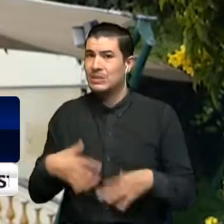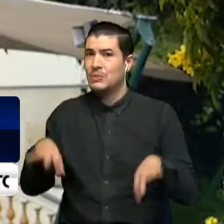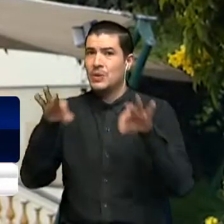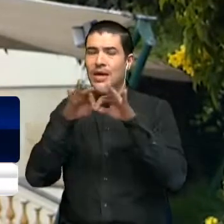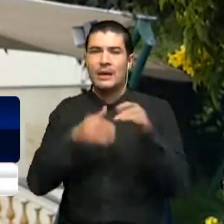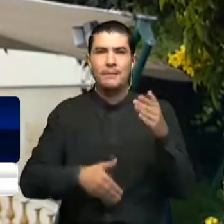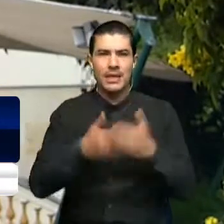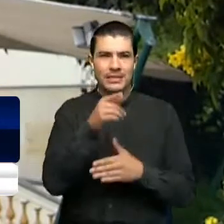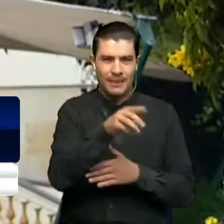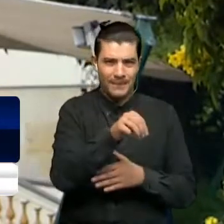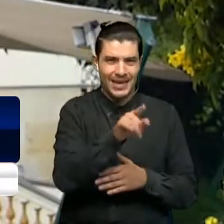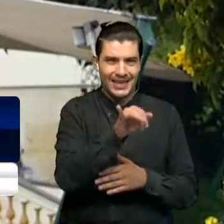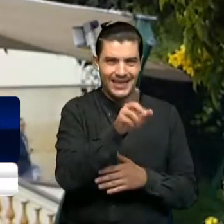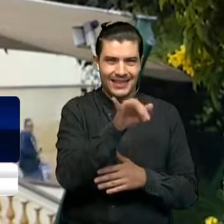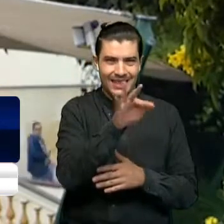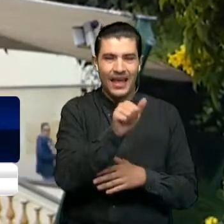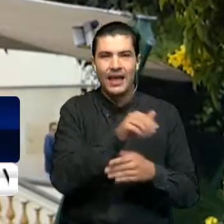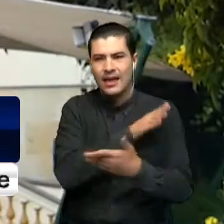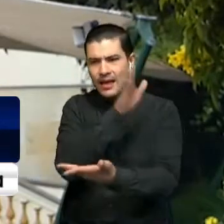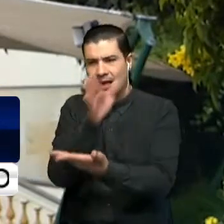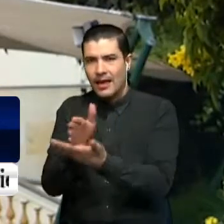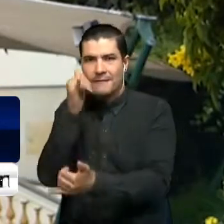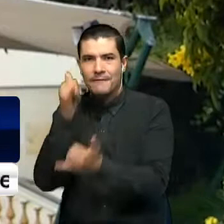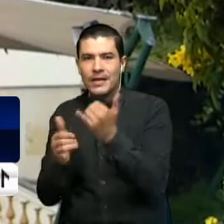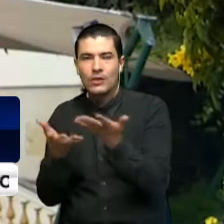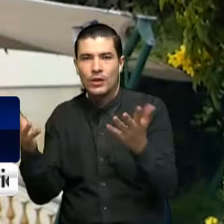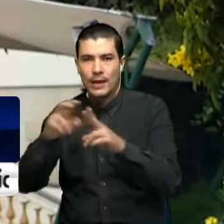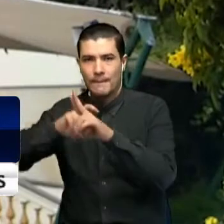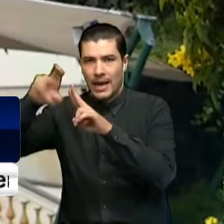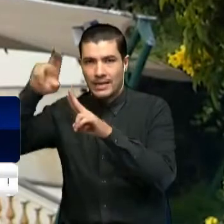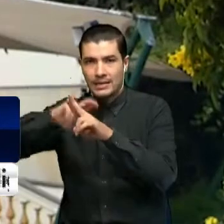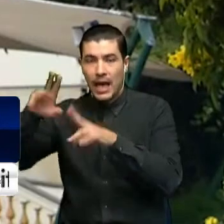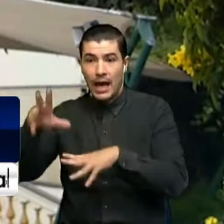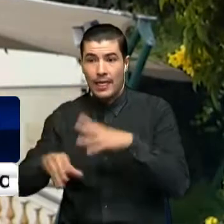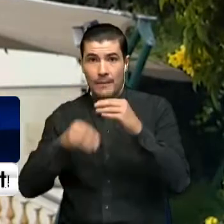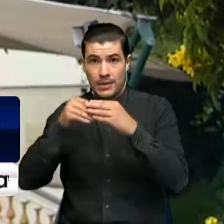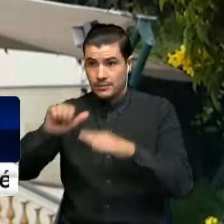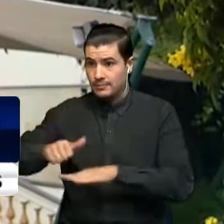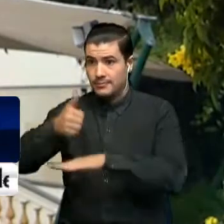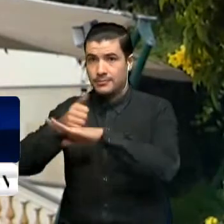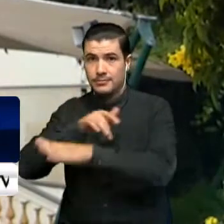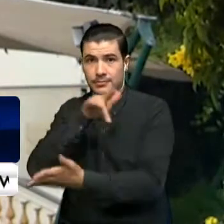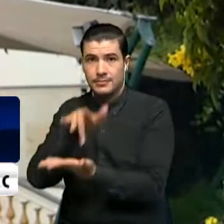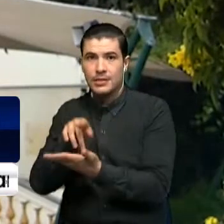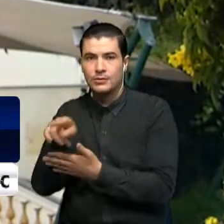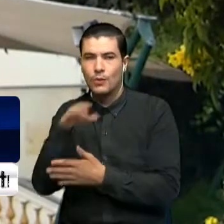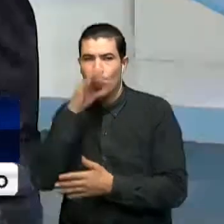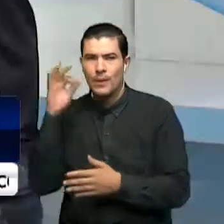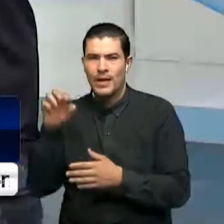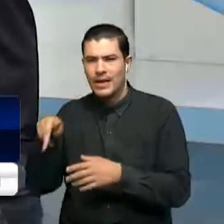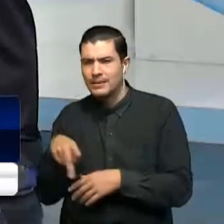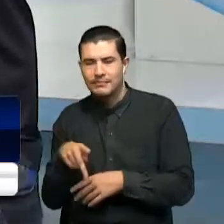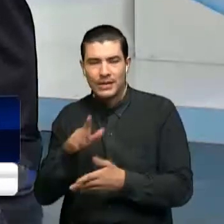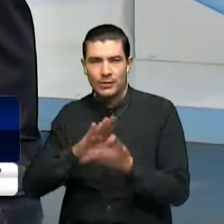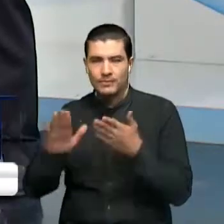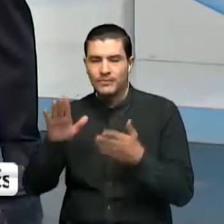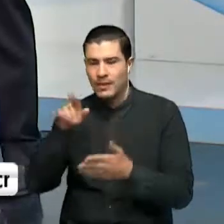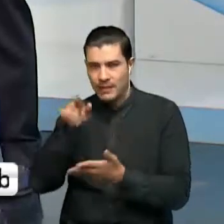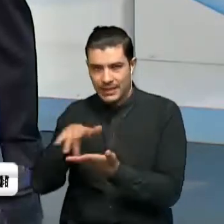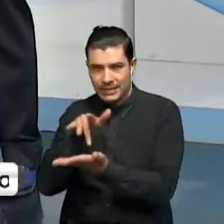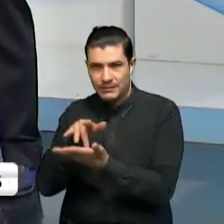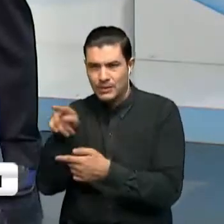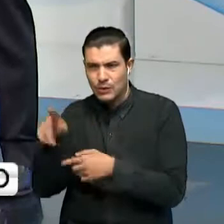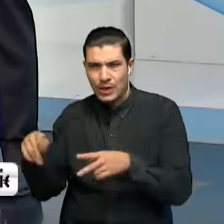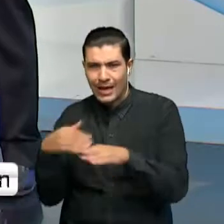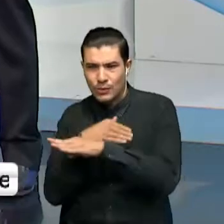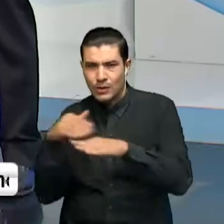en y terminará en manizales además tendrá como principal protagonista al alto de letras con esta información nos vamos